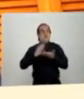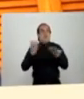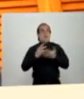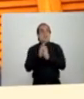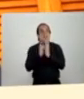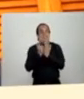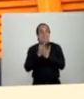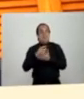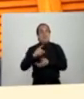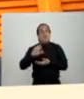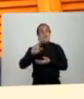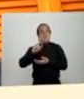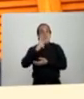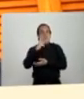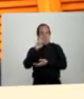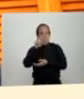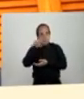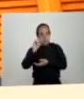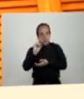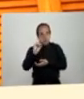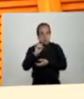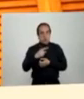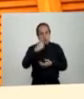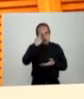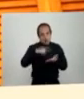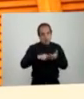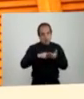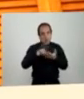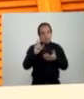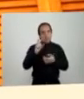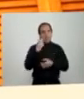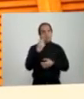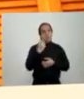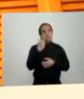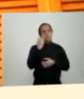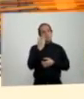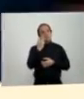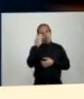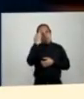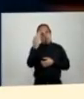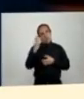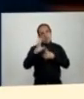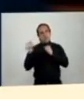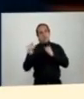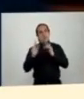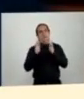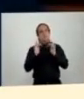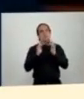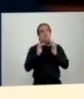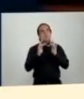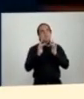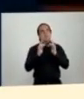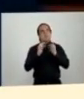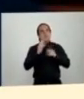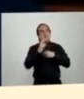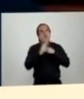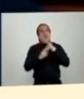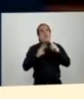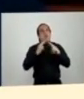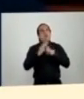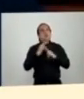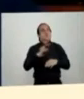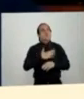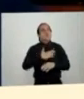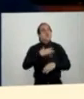Pero no creas, porque fíjate que en esa época yo vivía en París y prácticamente el universo mío eran